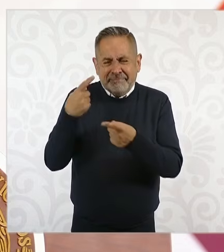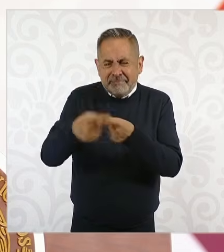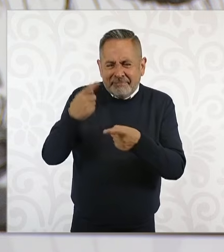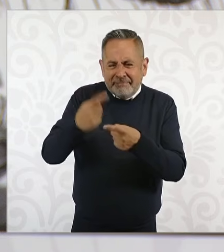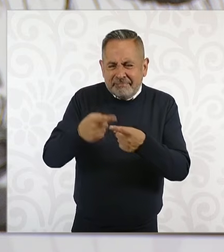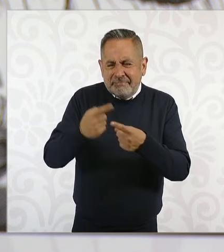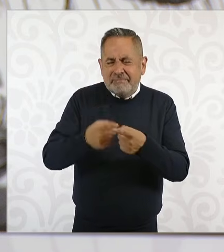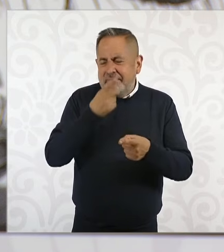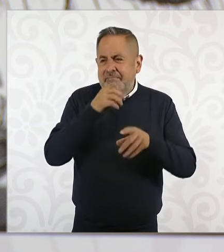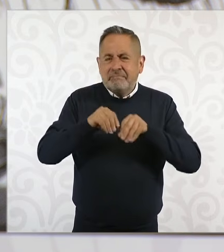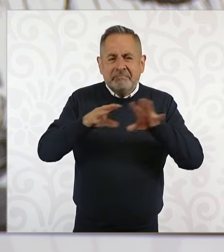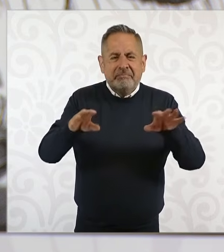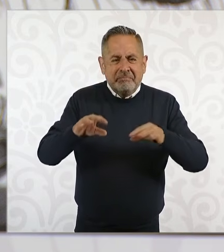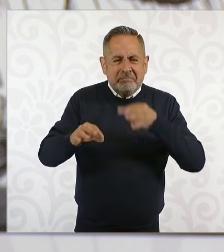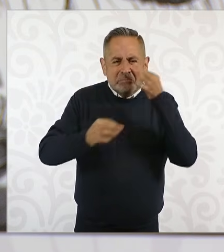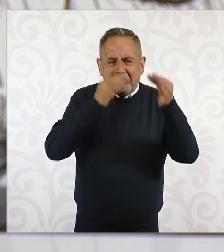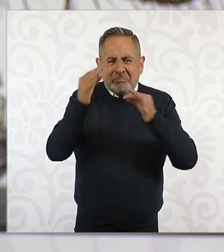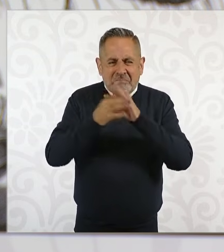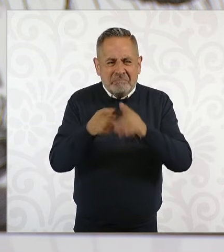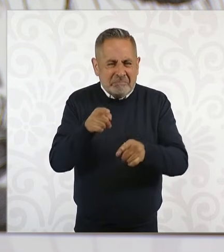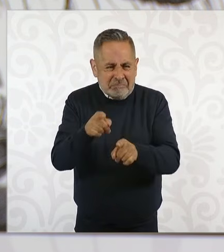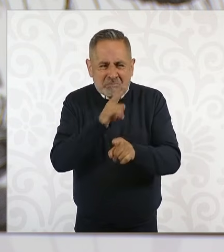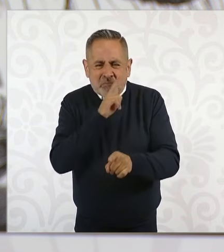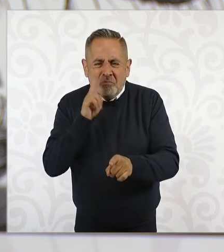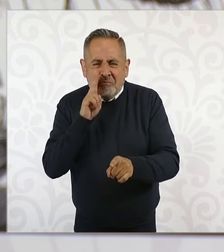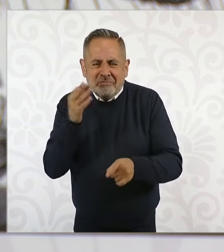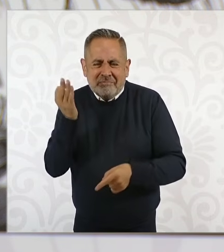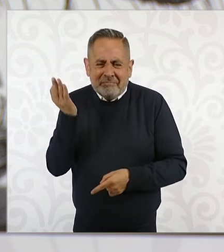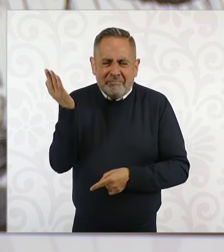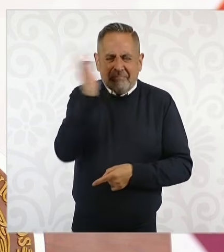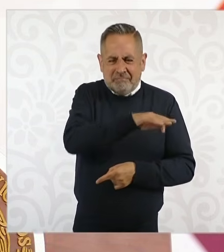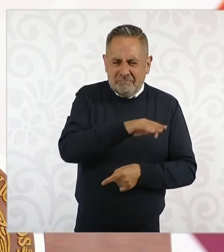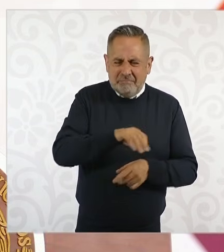impulsando esa falsa noticia.